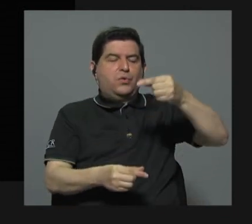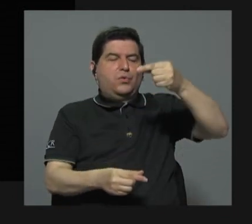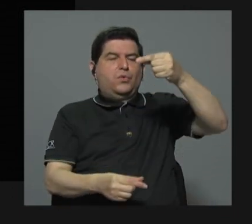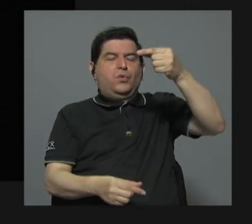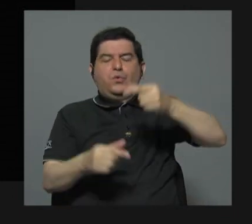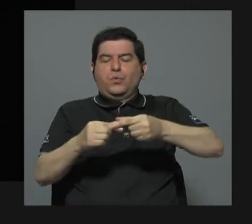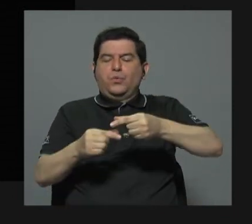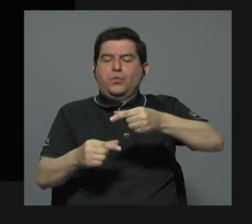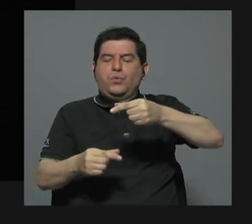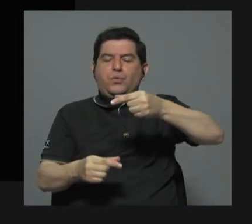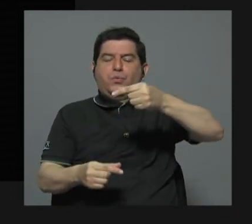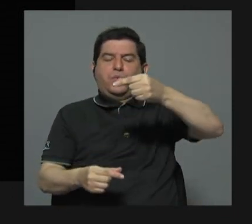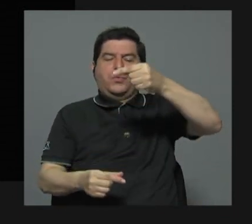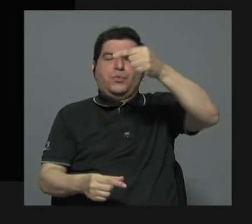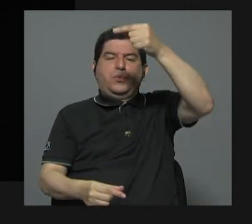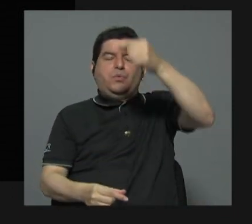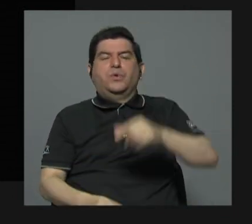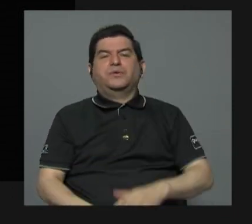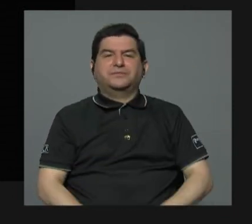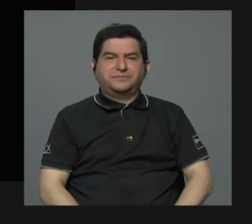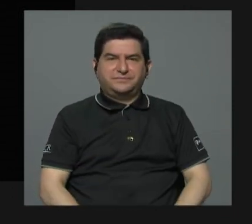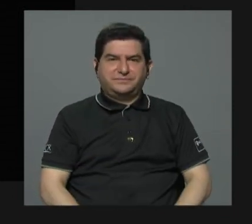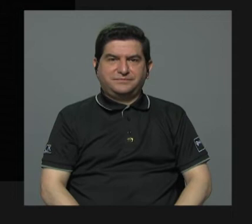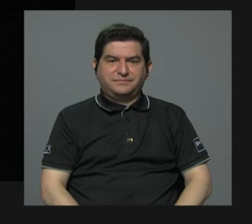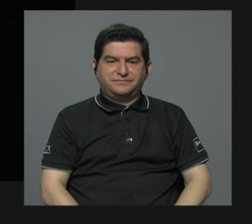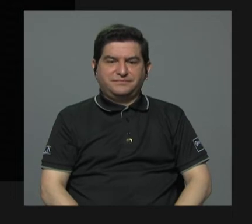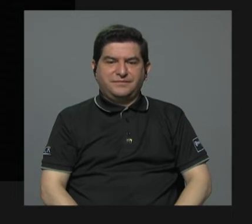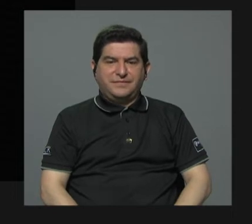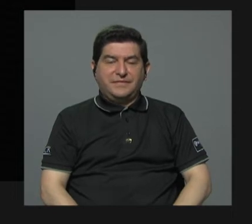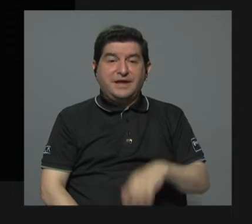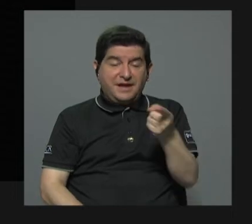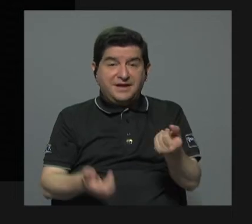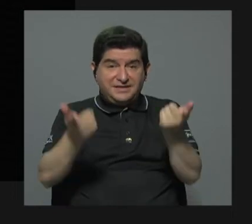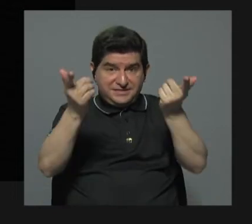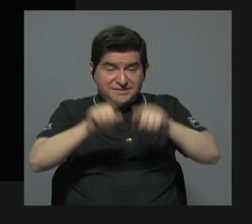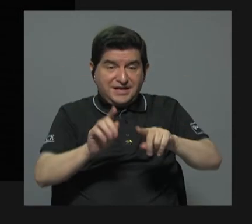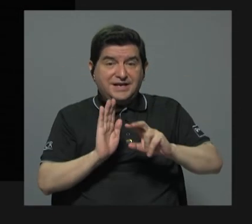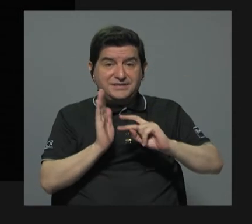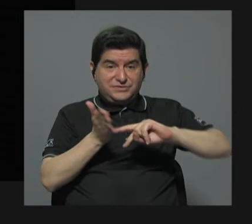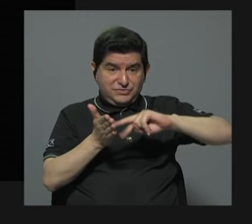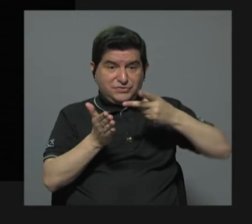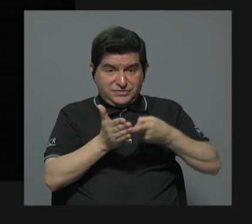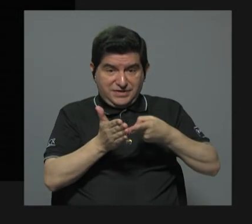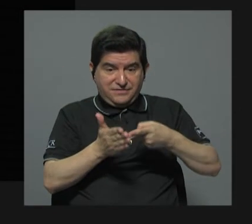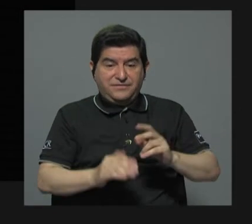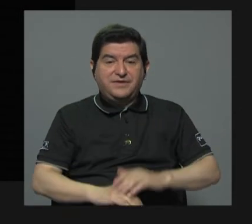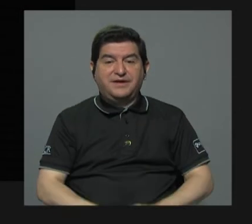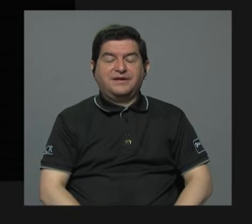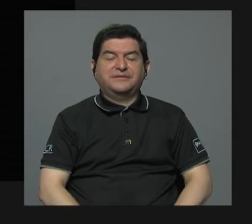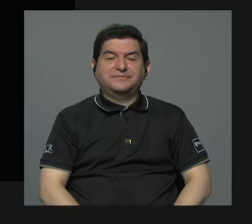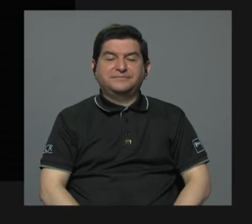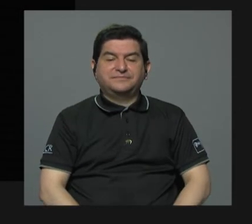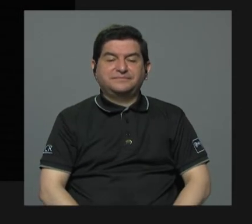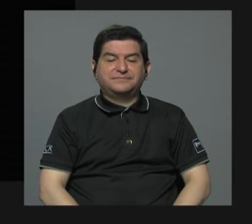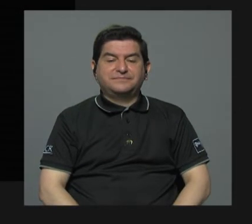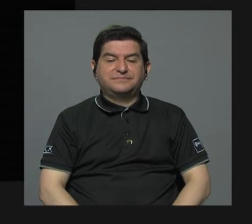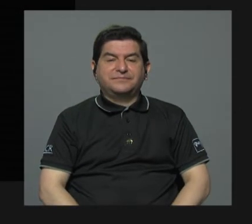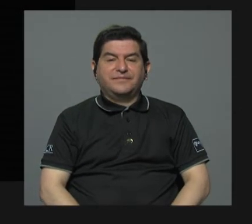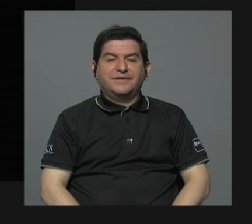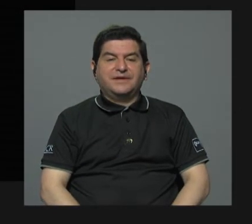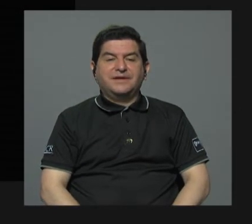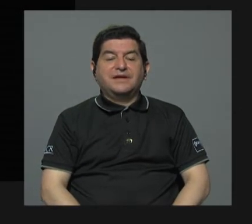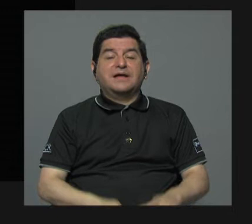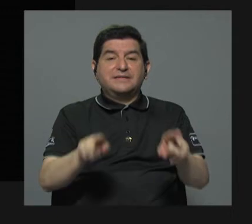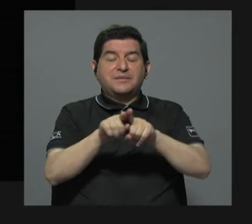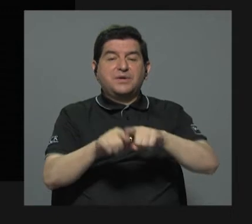largas y delgadas, que es lo que significa Tlacopan. El escudo de armas de